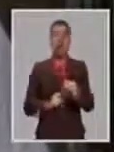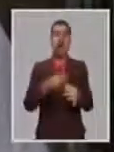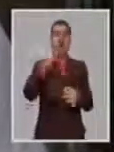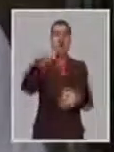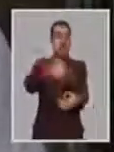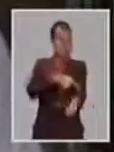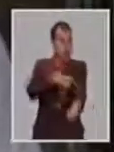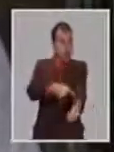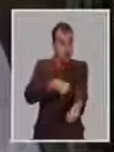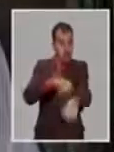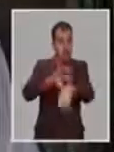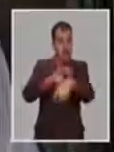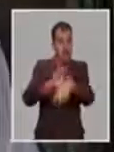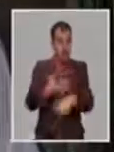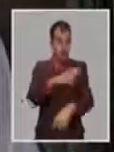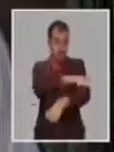hipertensos,